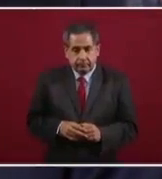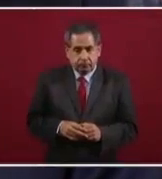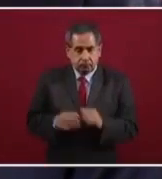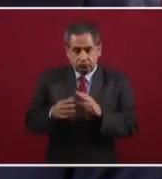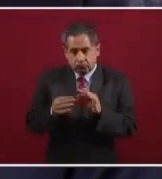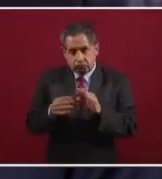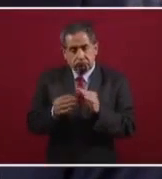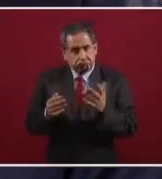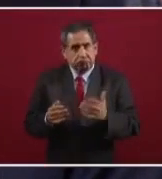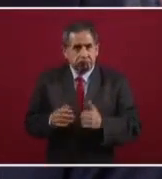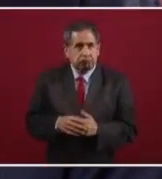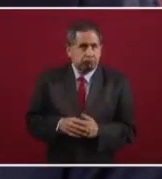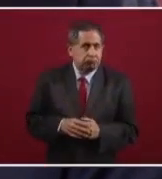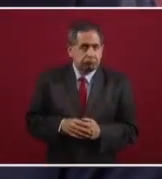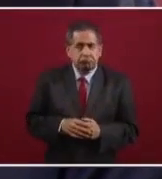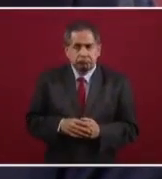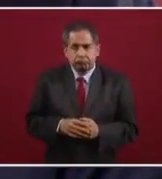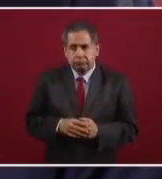se viene